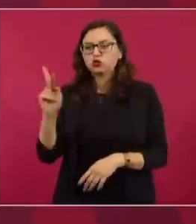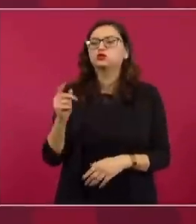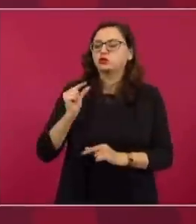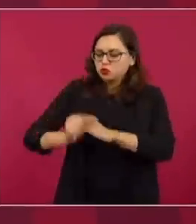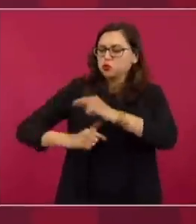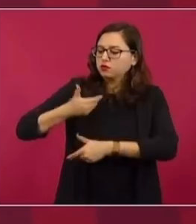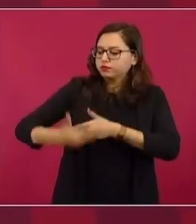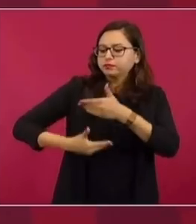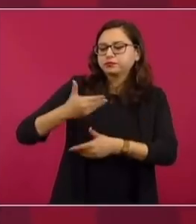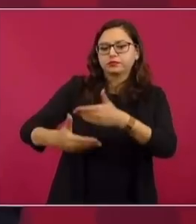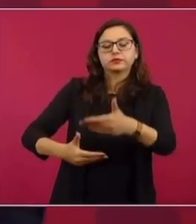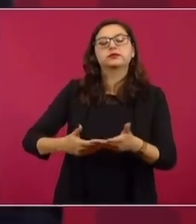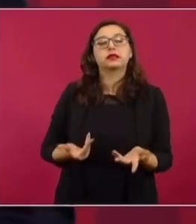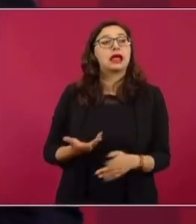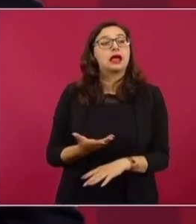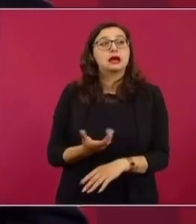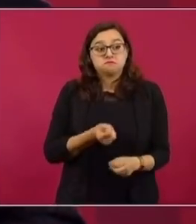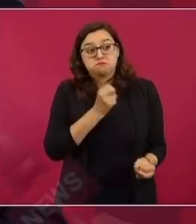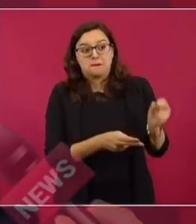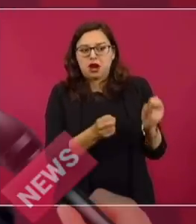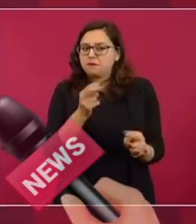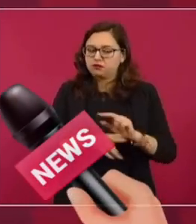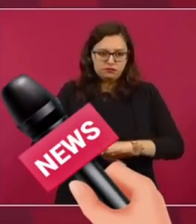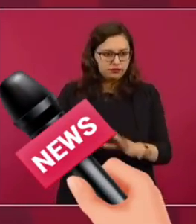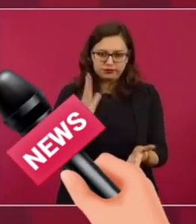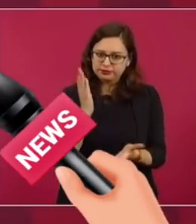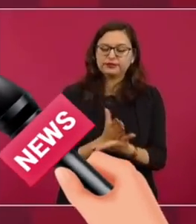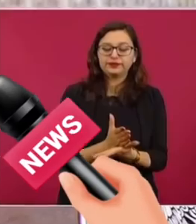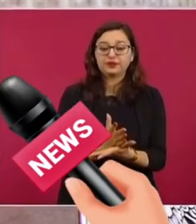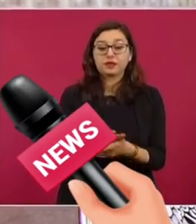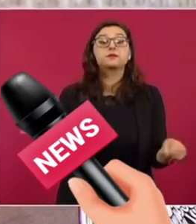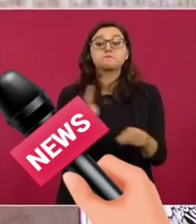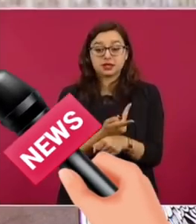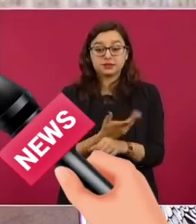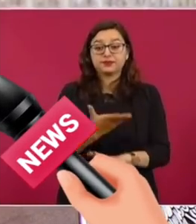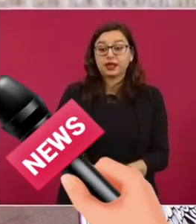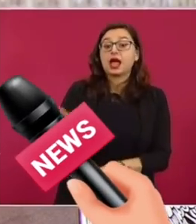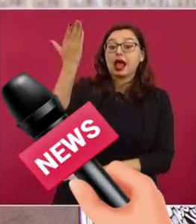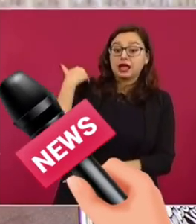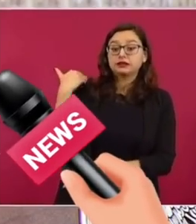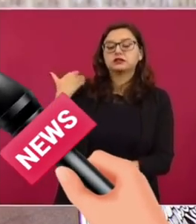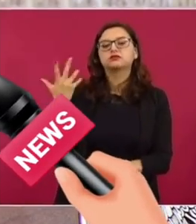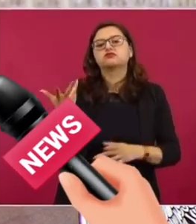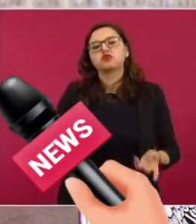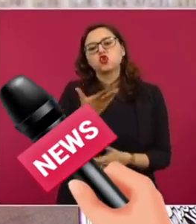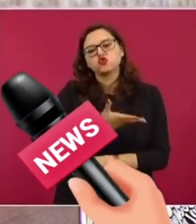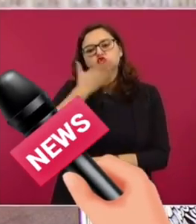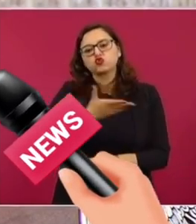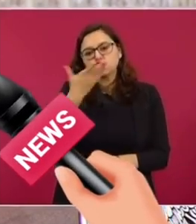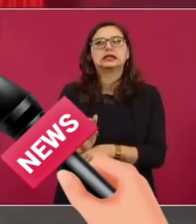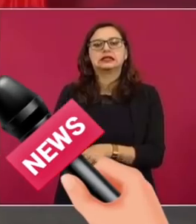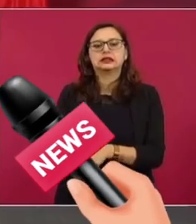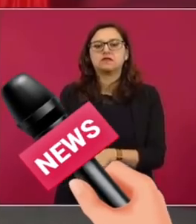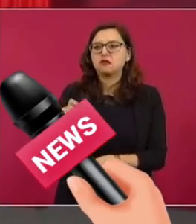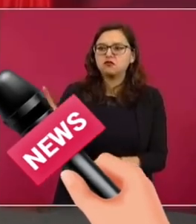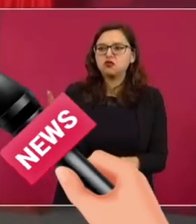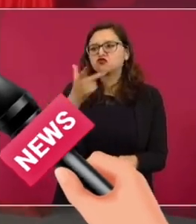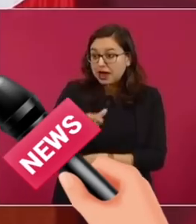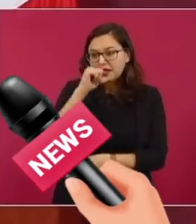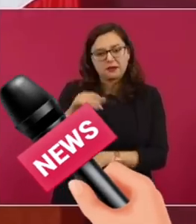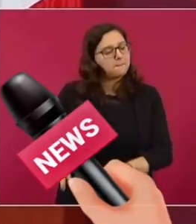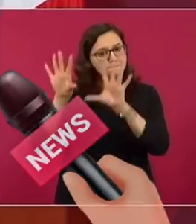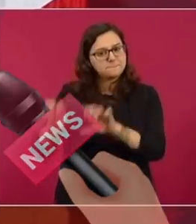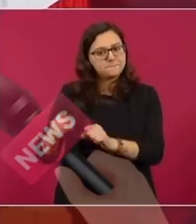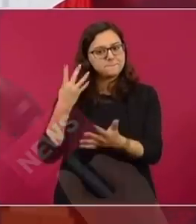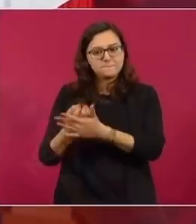era común perseguir o encarcelar a un artista famoso, famosa,